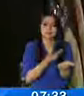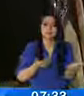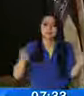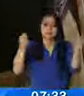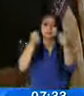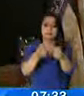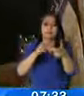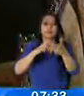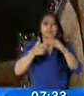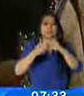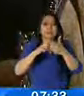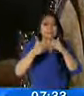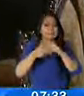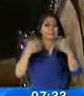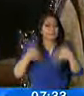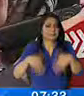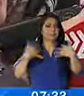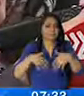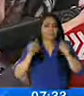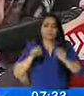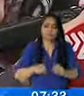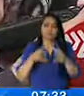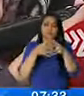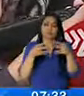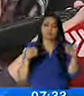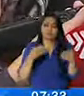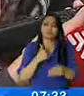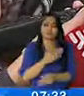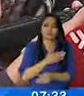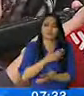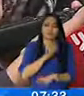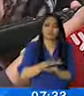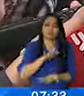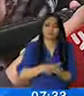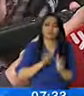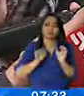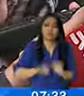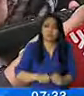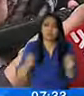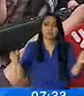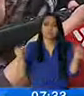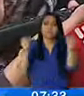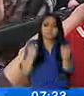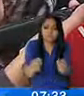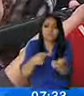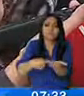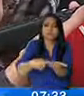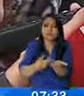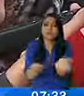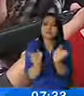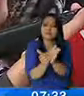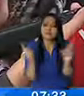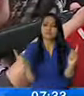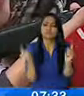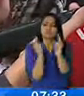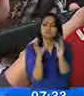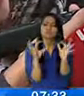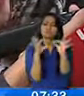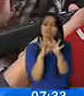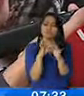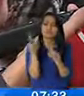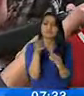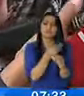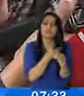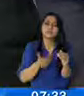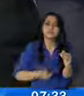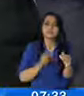superar la grave crisis interna que viven Confío en que será posible generar otra vez un acercamiento entre el presidente y